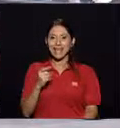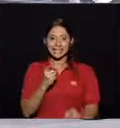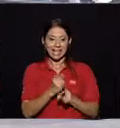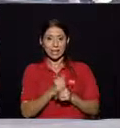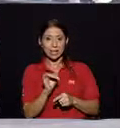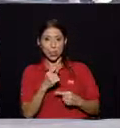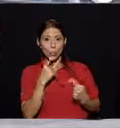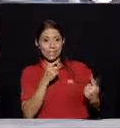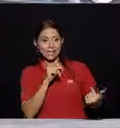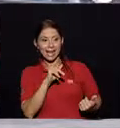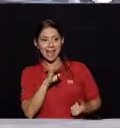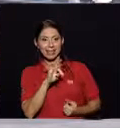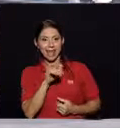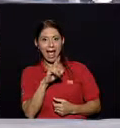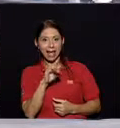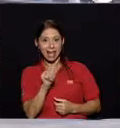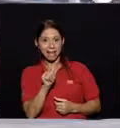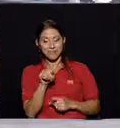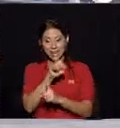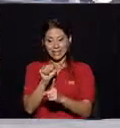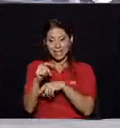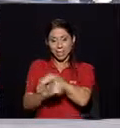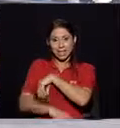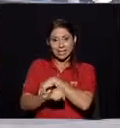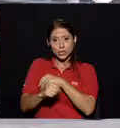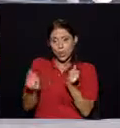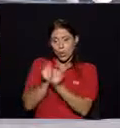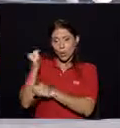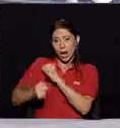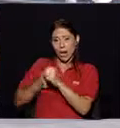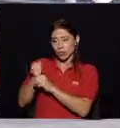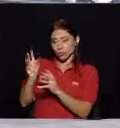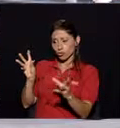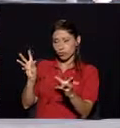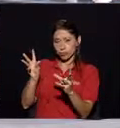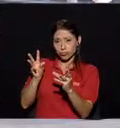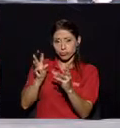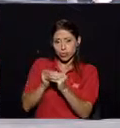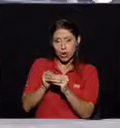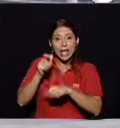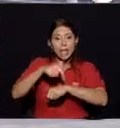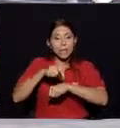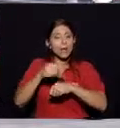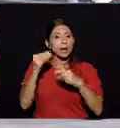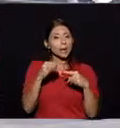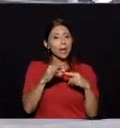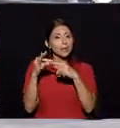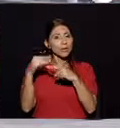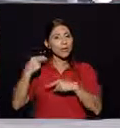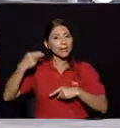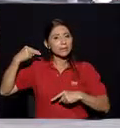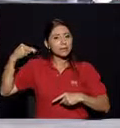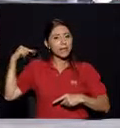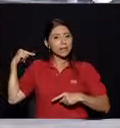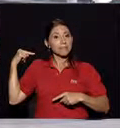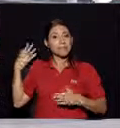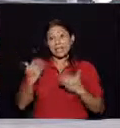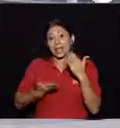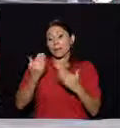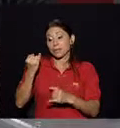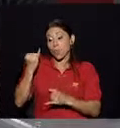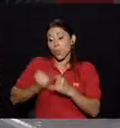Natalia, el Estado de la Nación con los años acumulados ha atestiguado una época muy particular de la historia, y quizá el hecho de que los últimos informes